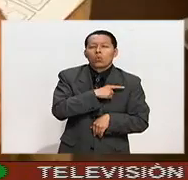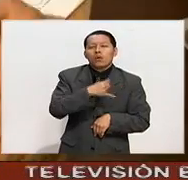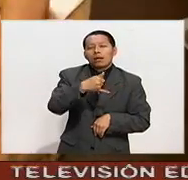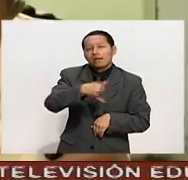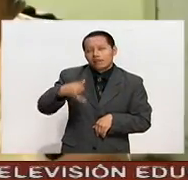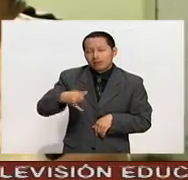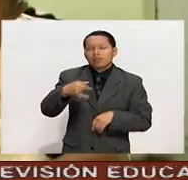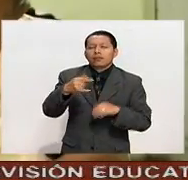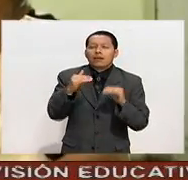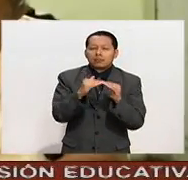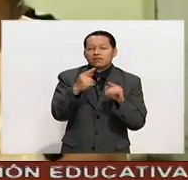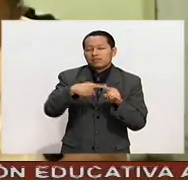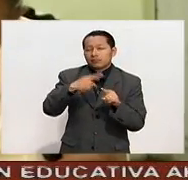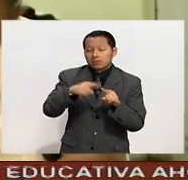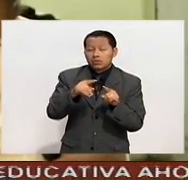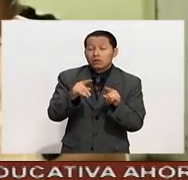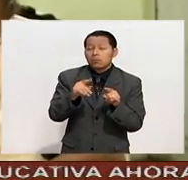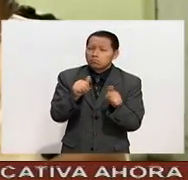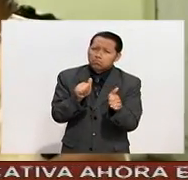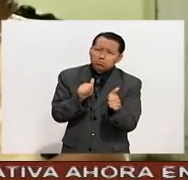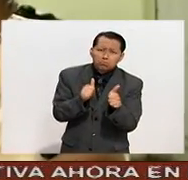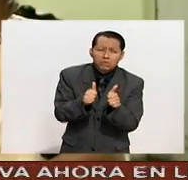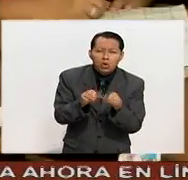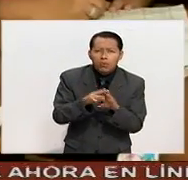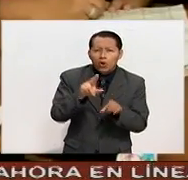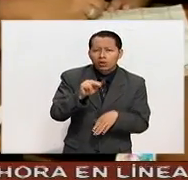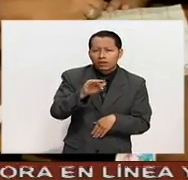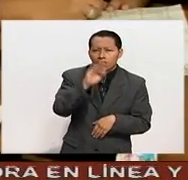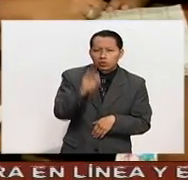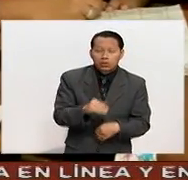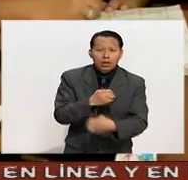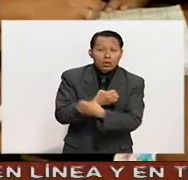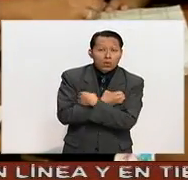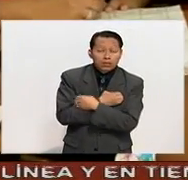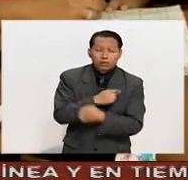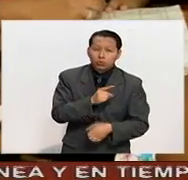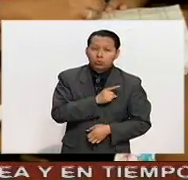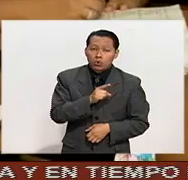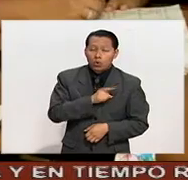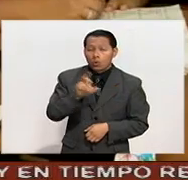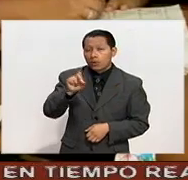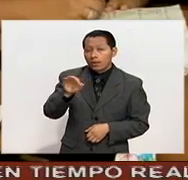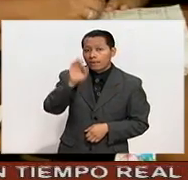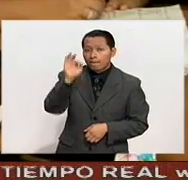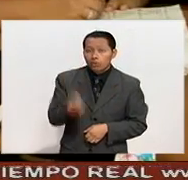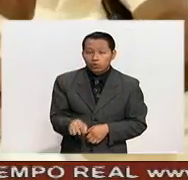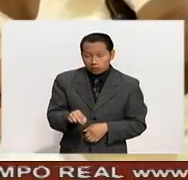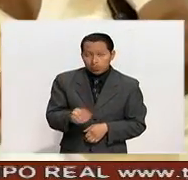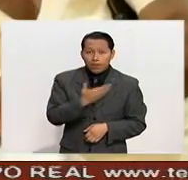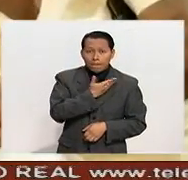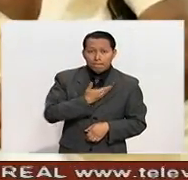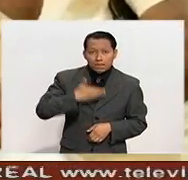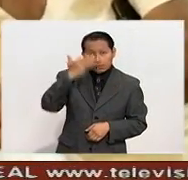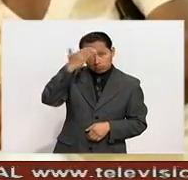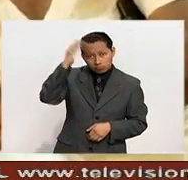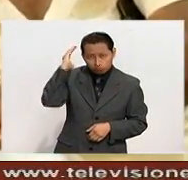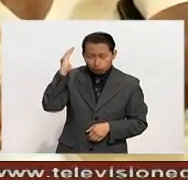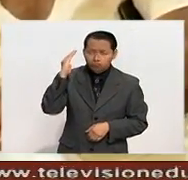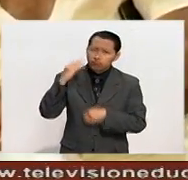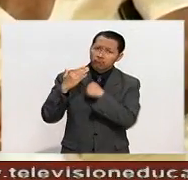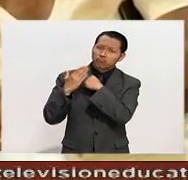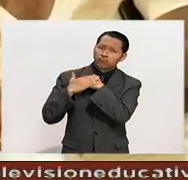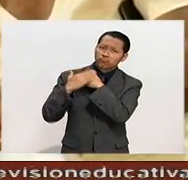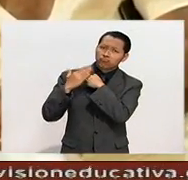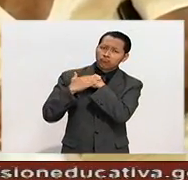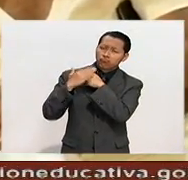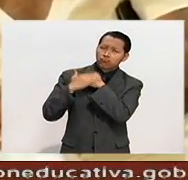al 80%, y en educación solo 30%. Entonces, sí, como nos lo instruyó el presidente Peña Nieto en el